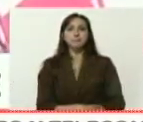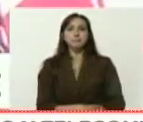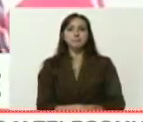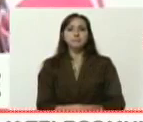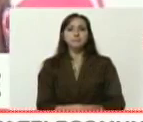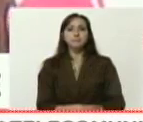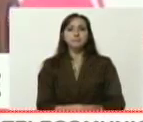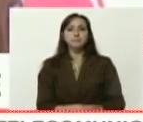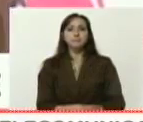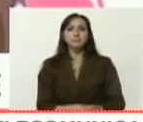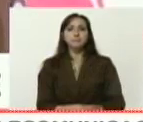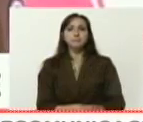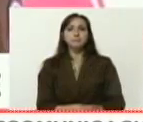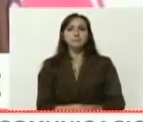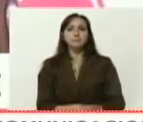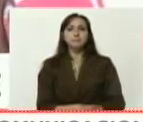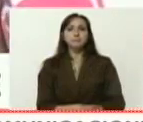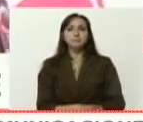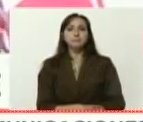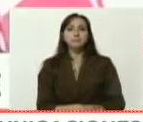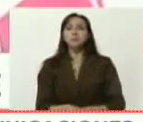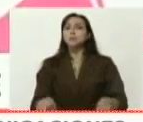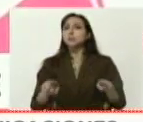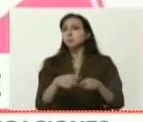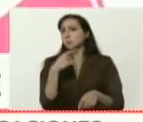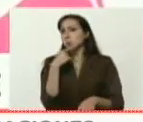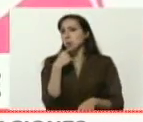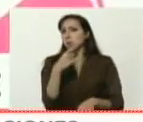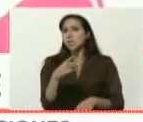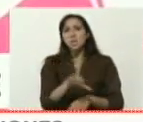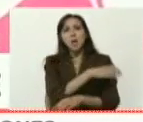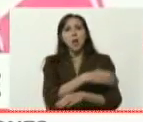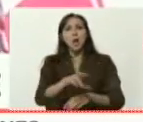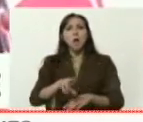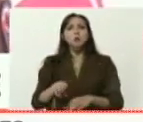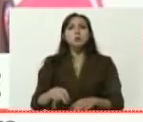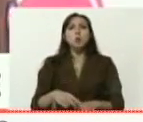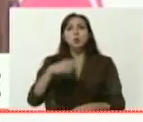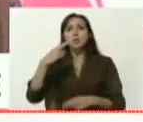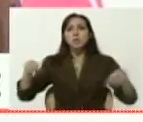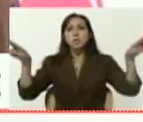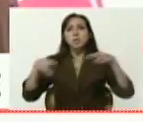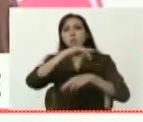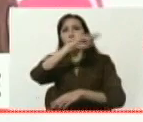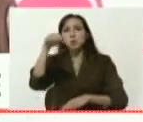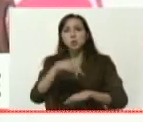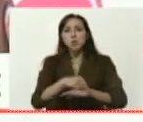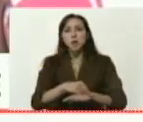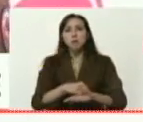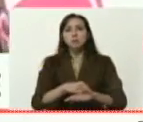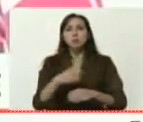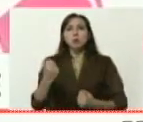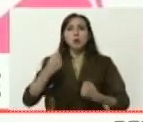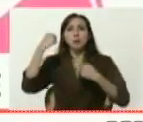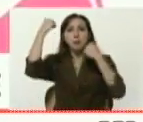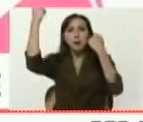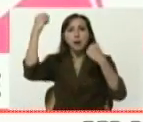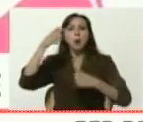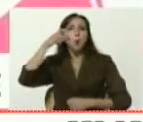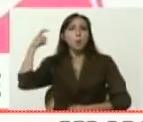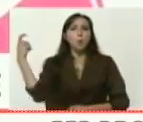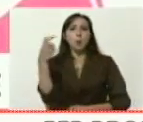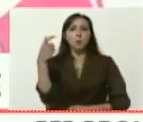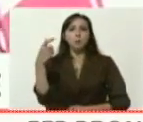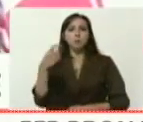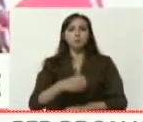parafraseando a nuestro himno nacional, somos el glorioso y bravo pueblo que no acepta